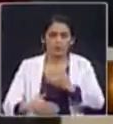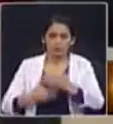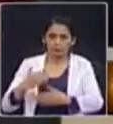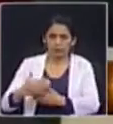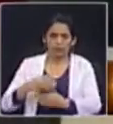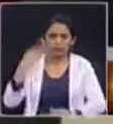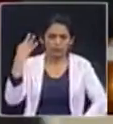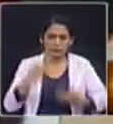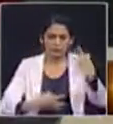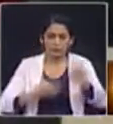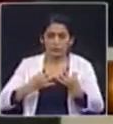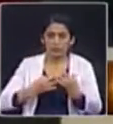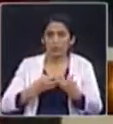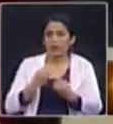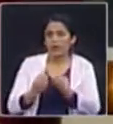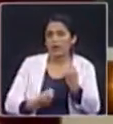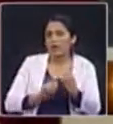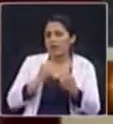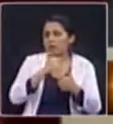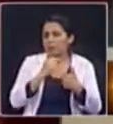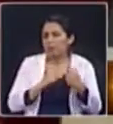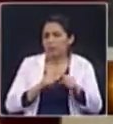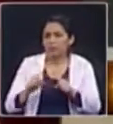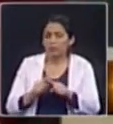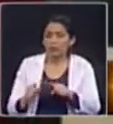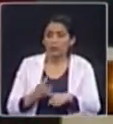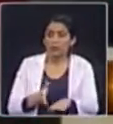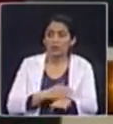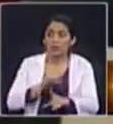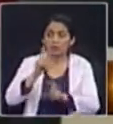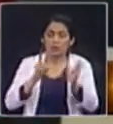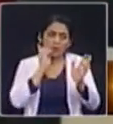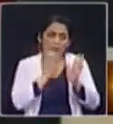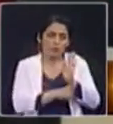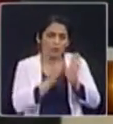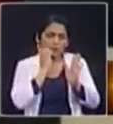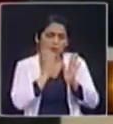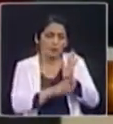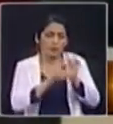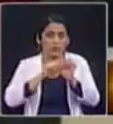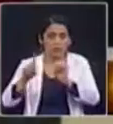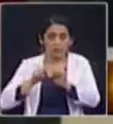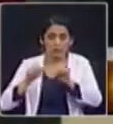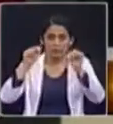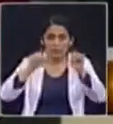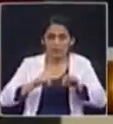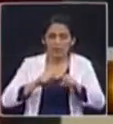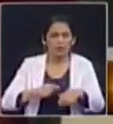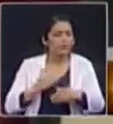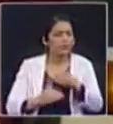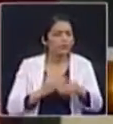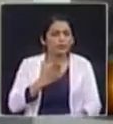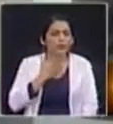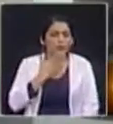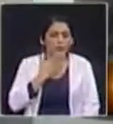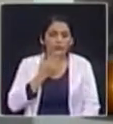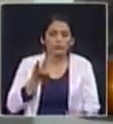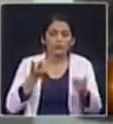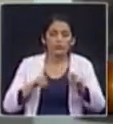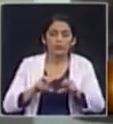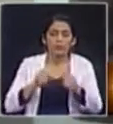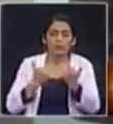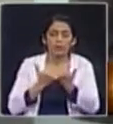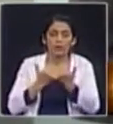de trámite de denuncias de este tipo. También se dieron cuestionamientos de parte de legisladores y también